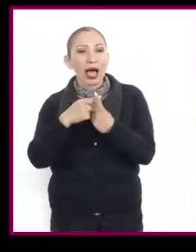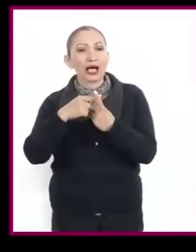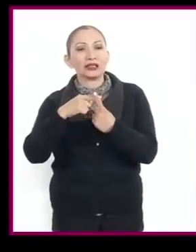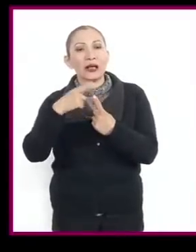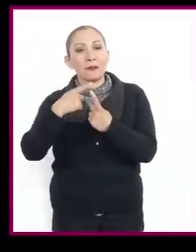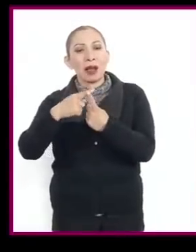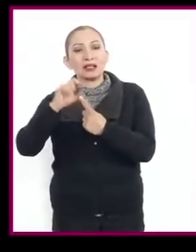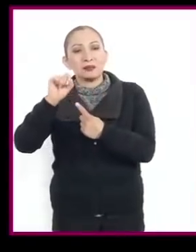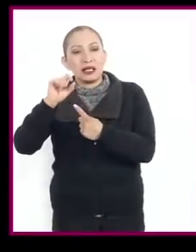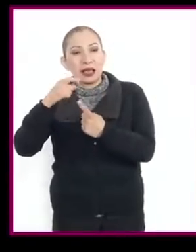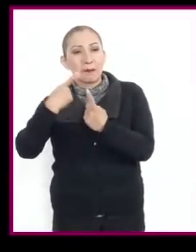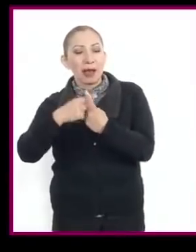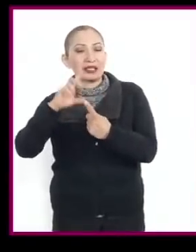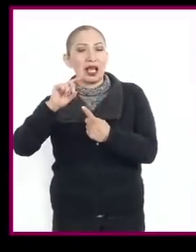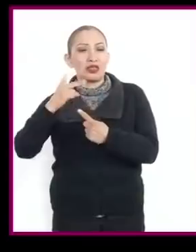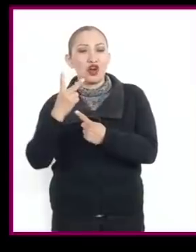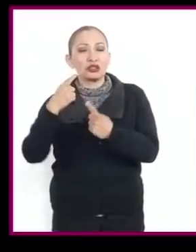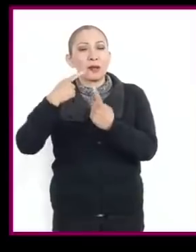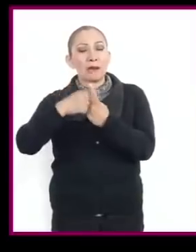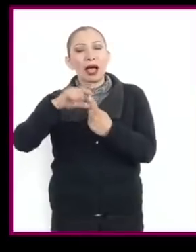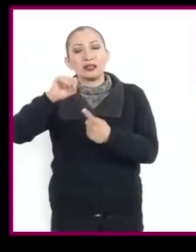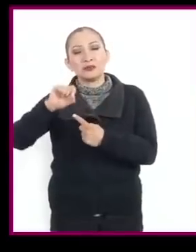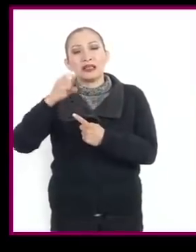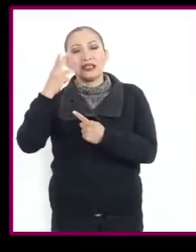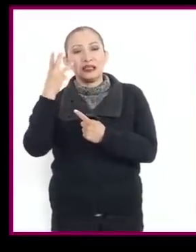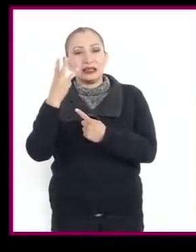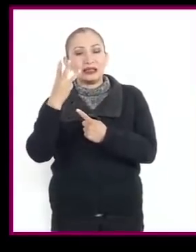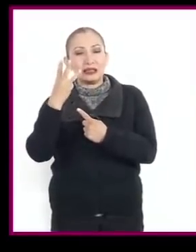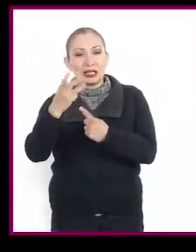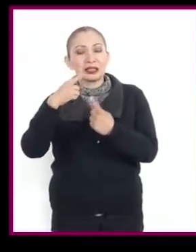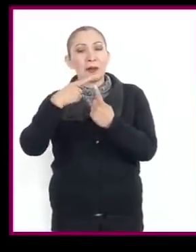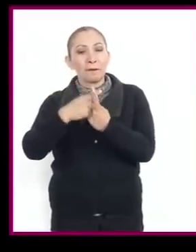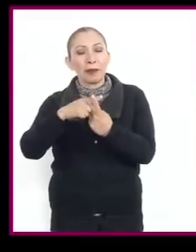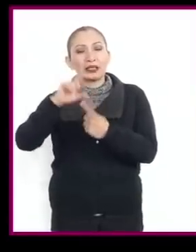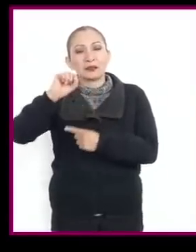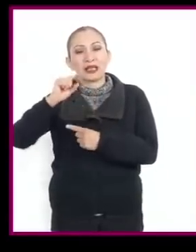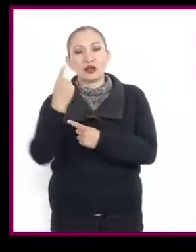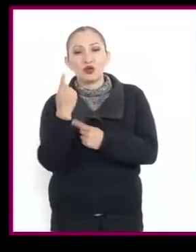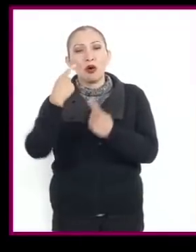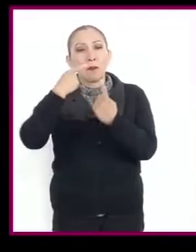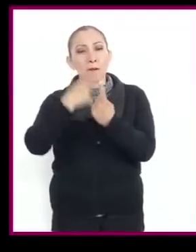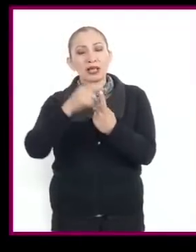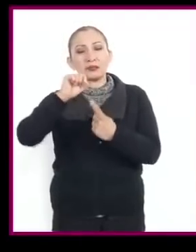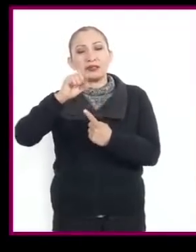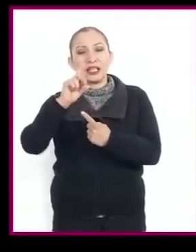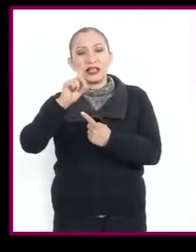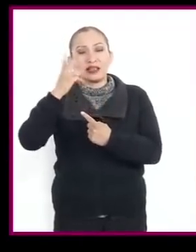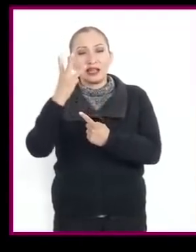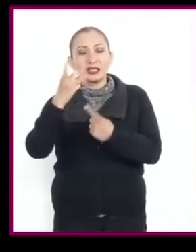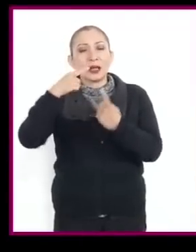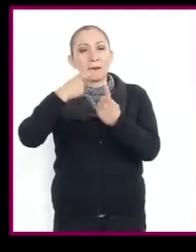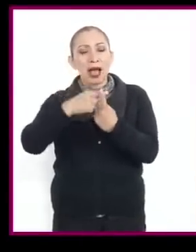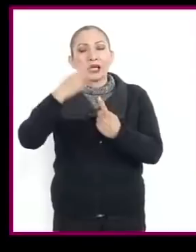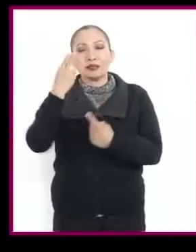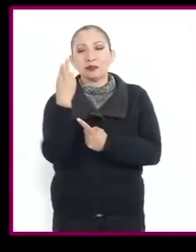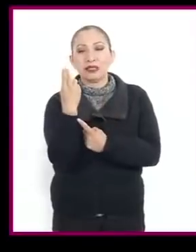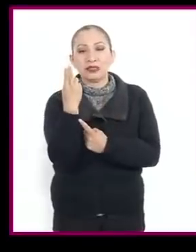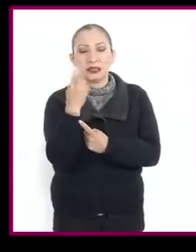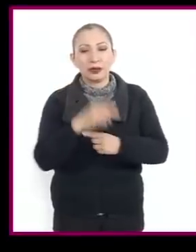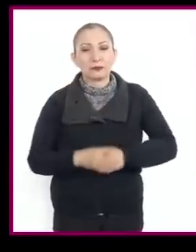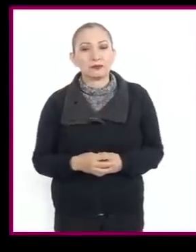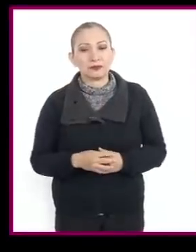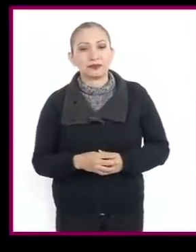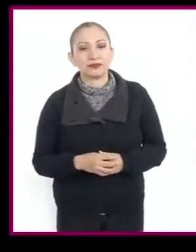más 20 más 32 más 23 más 21 más 33